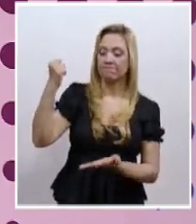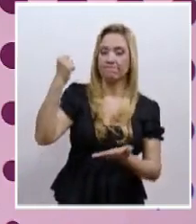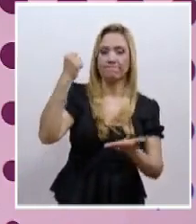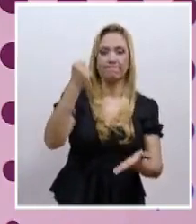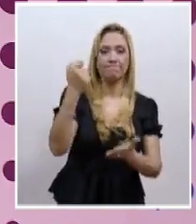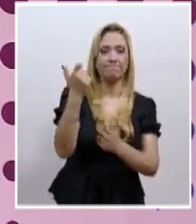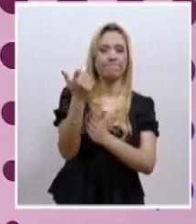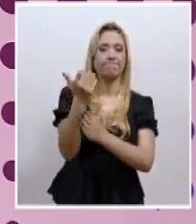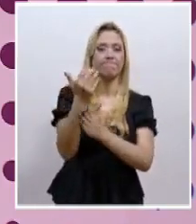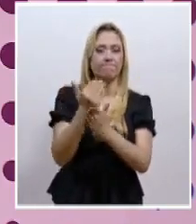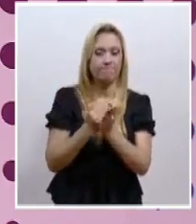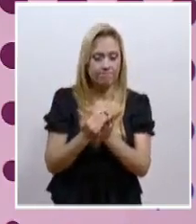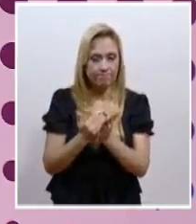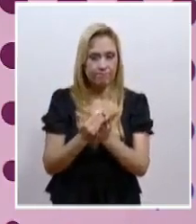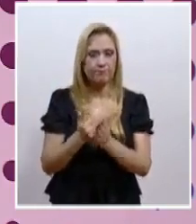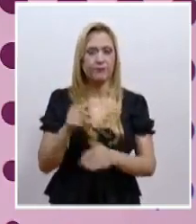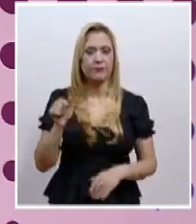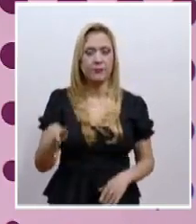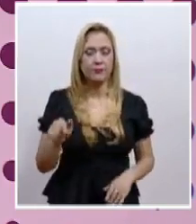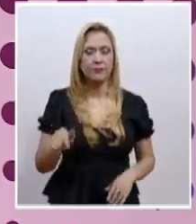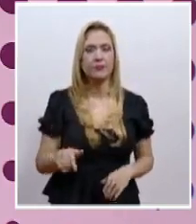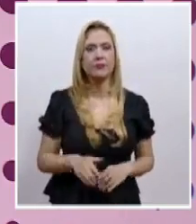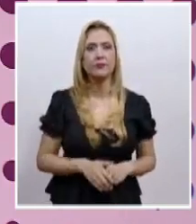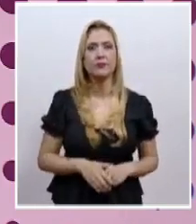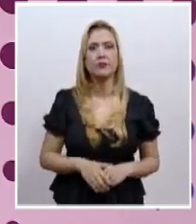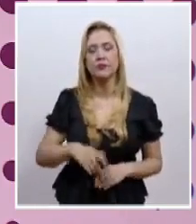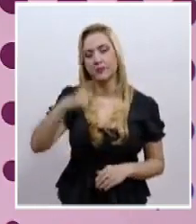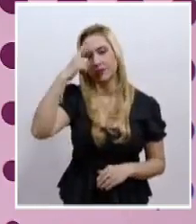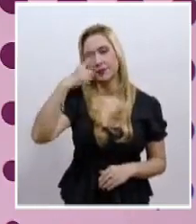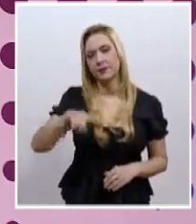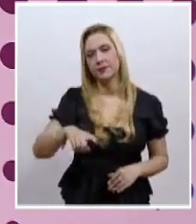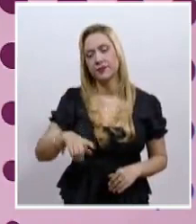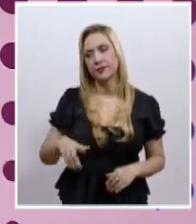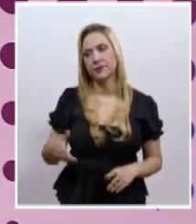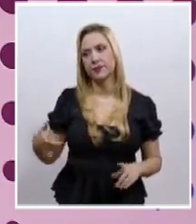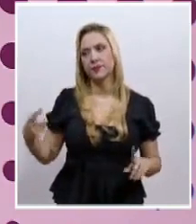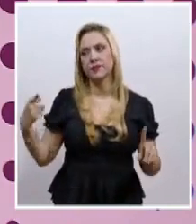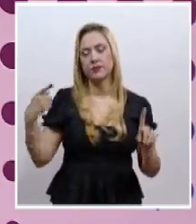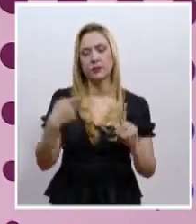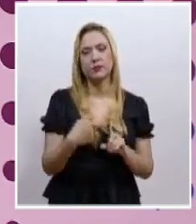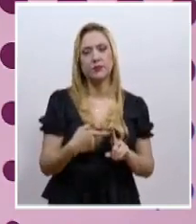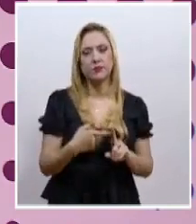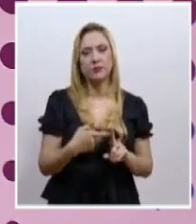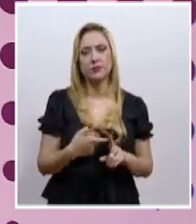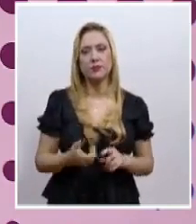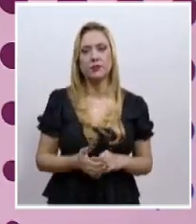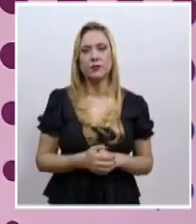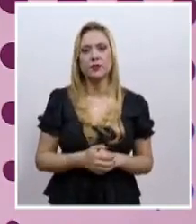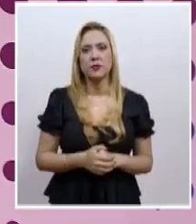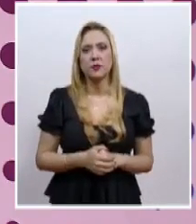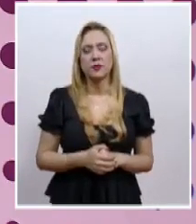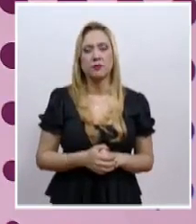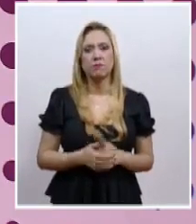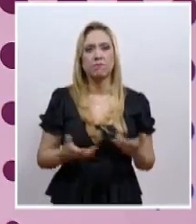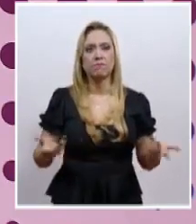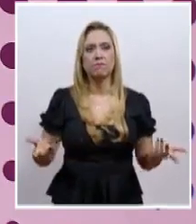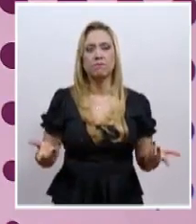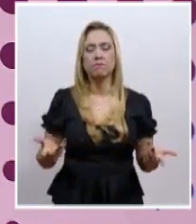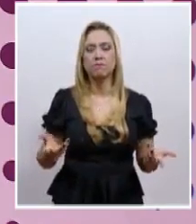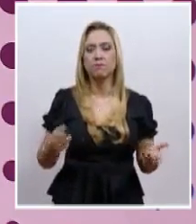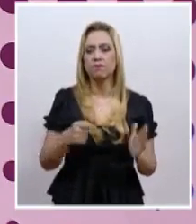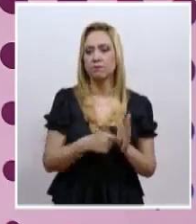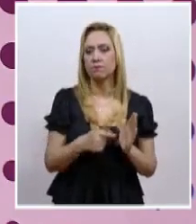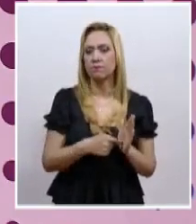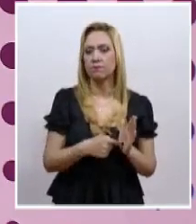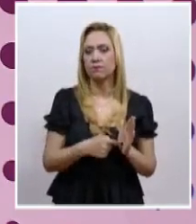el recorte de esos presupuestos, de esos fideicomisos, a fines prácticamente que